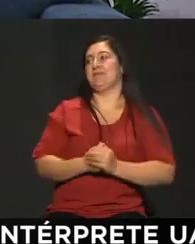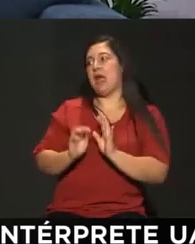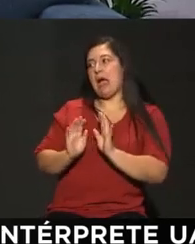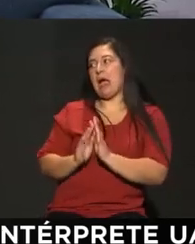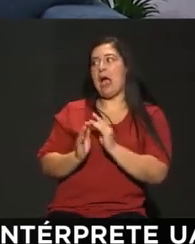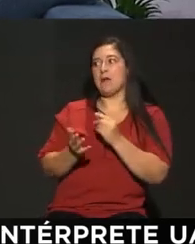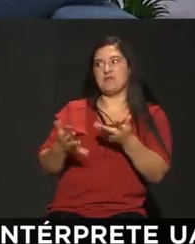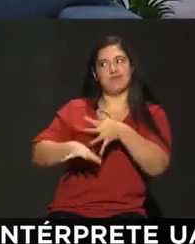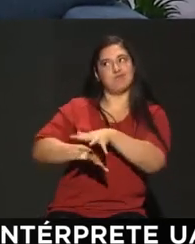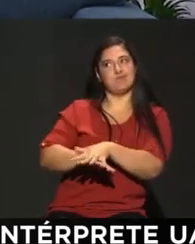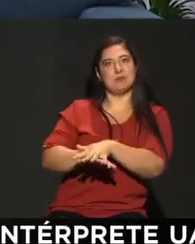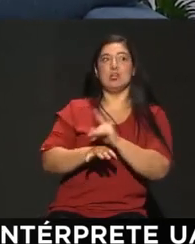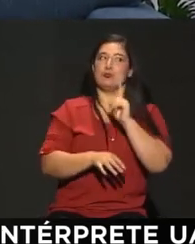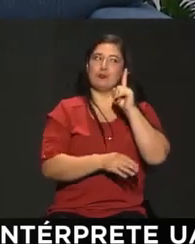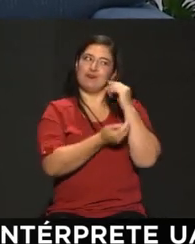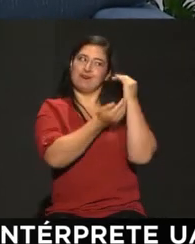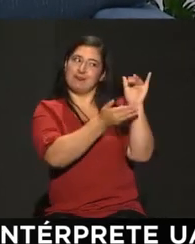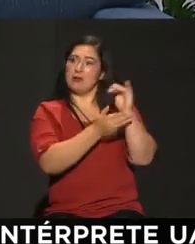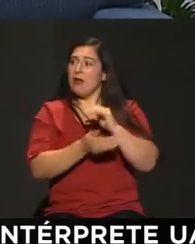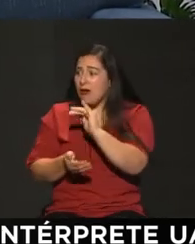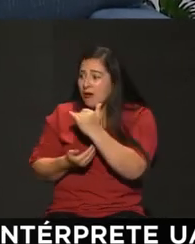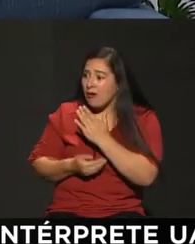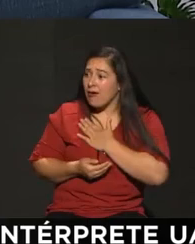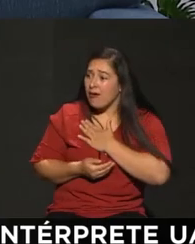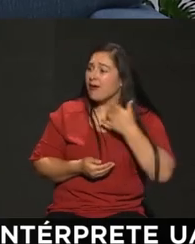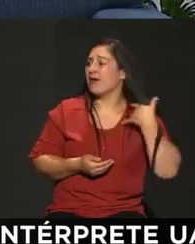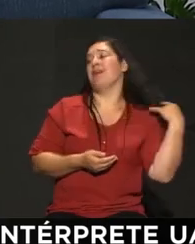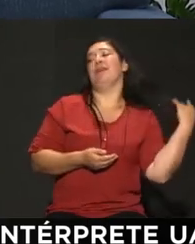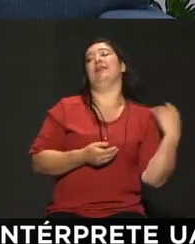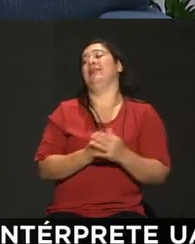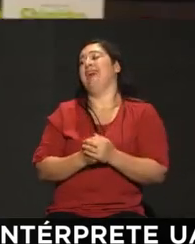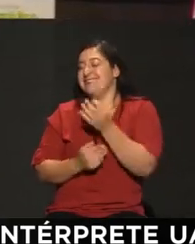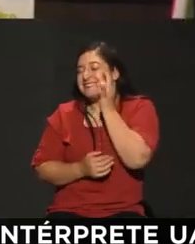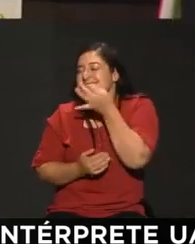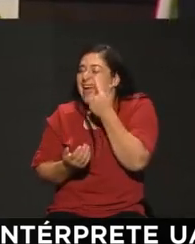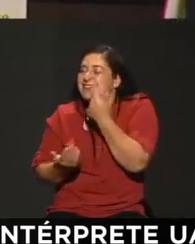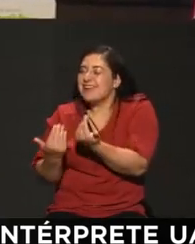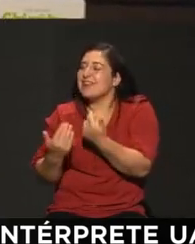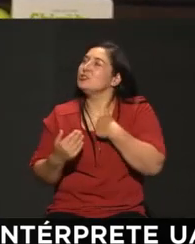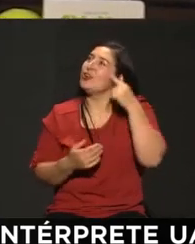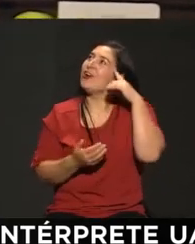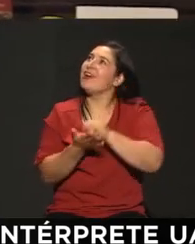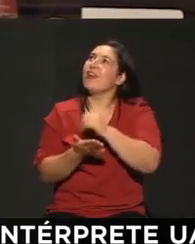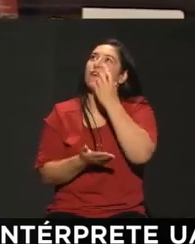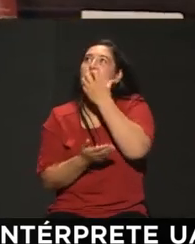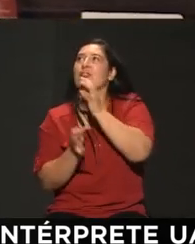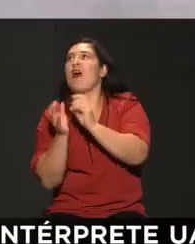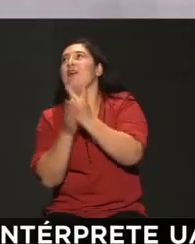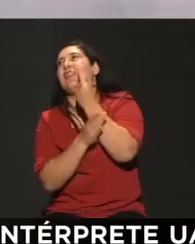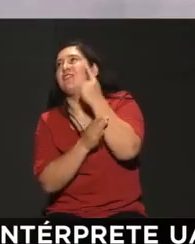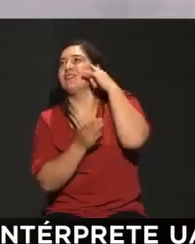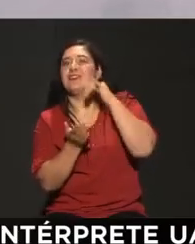O sea, que son mezcladas. Te traje una cosita. Me trajo una cosita. Ay, sí, qué rico. A ver, yo adivino. ¿Es una fruta o una